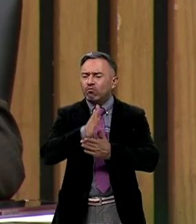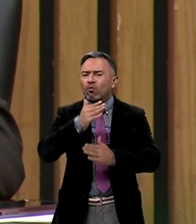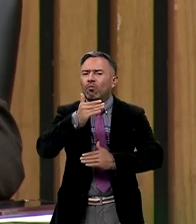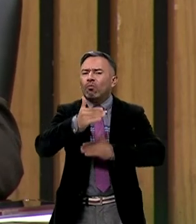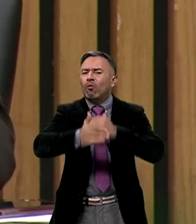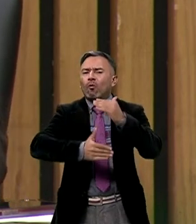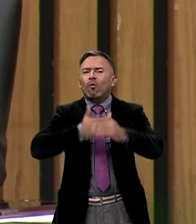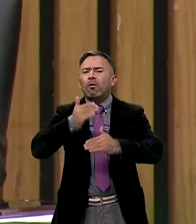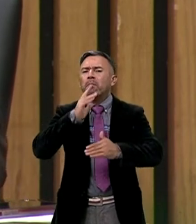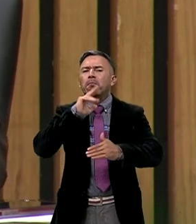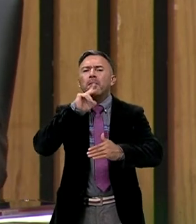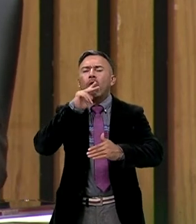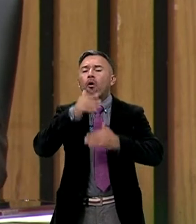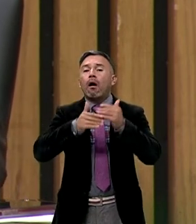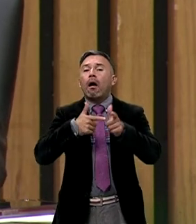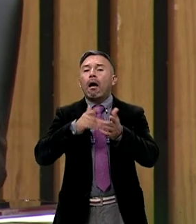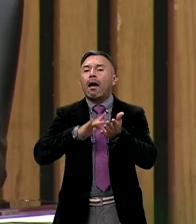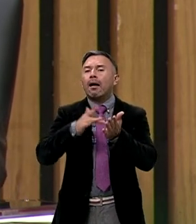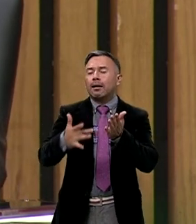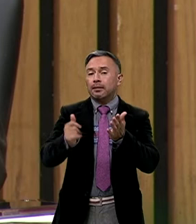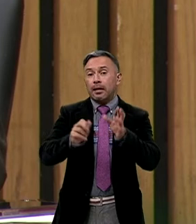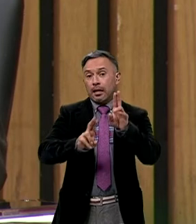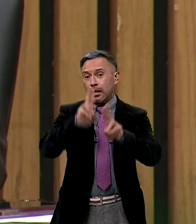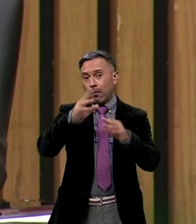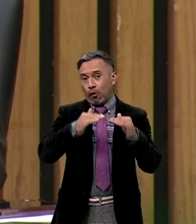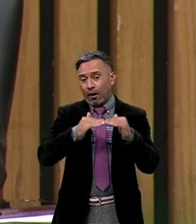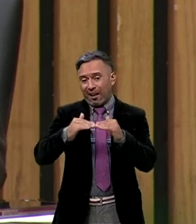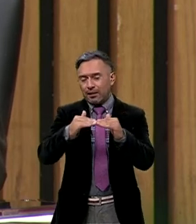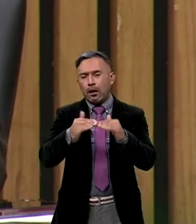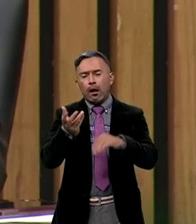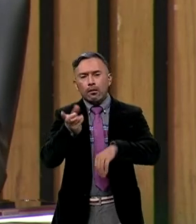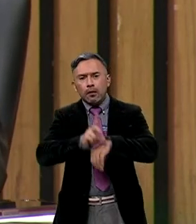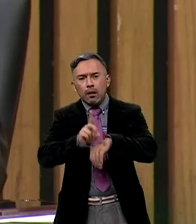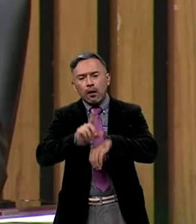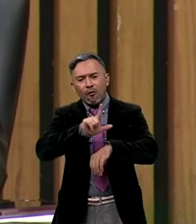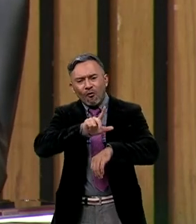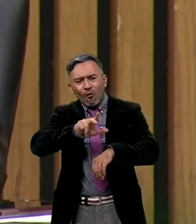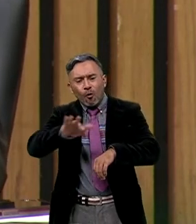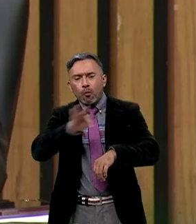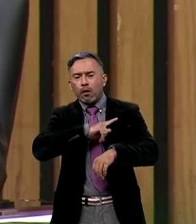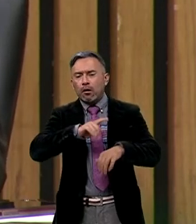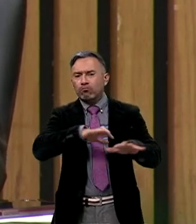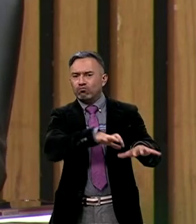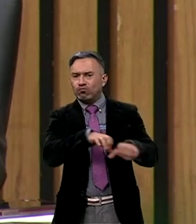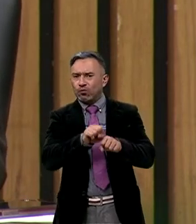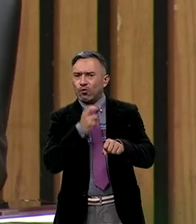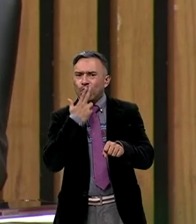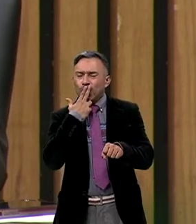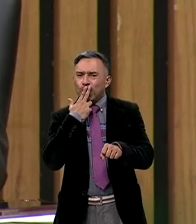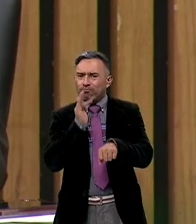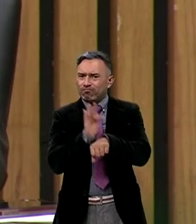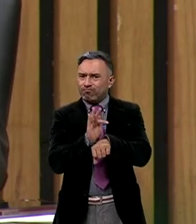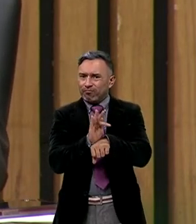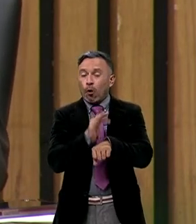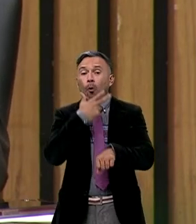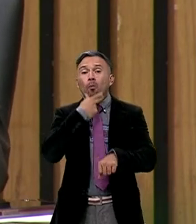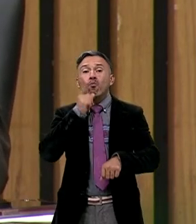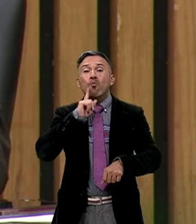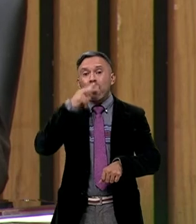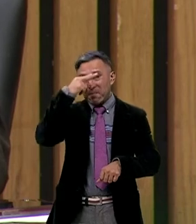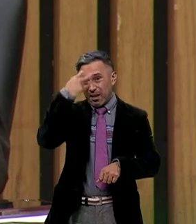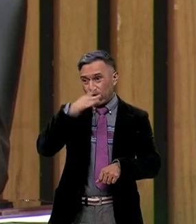apropiación de la democracia en nuestra vida diaria siendo que las y los ciudadanos entienden